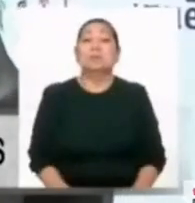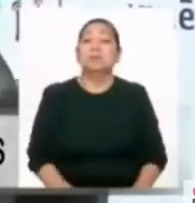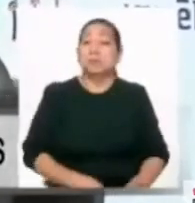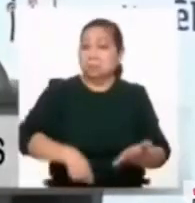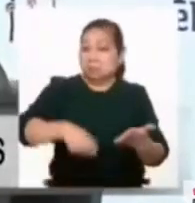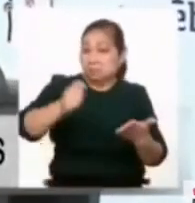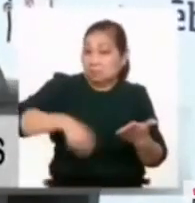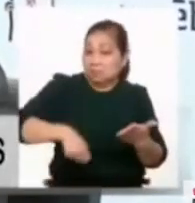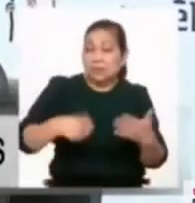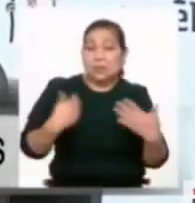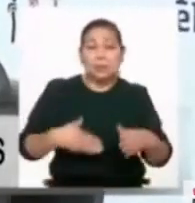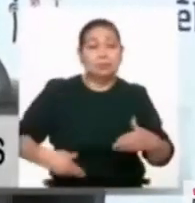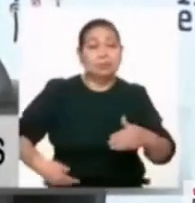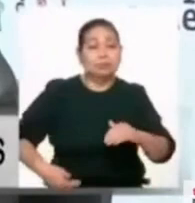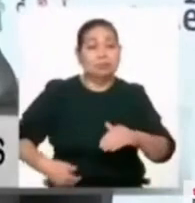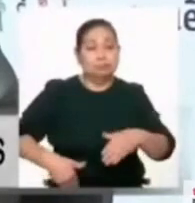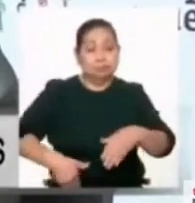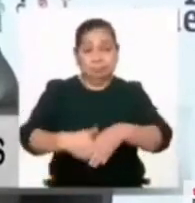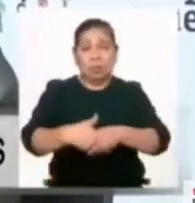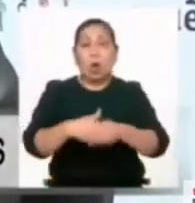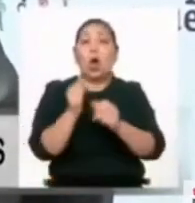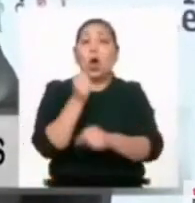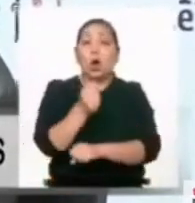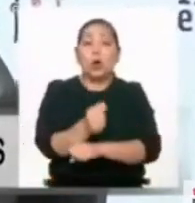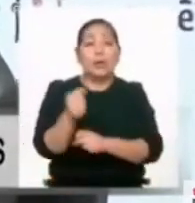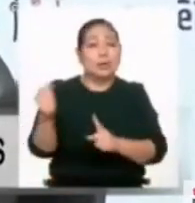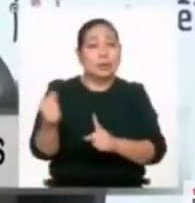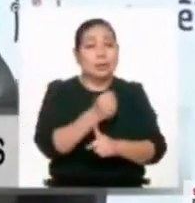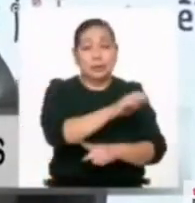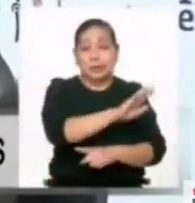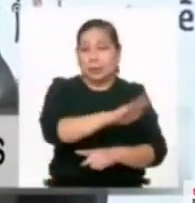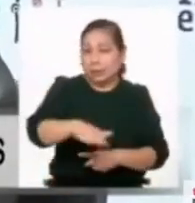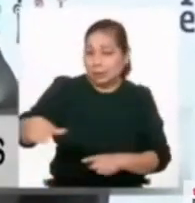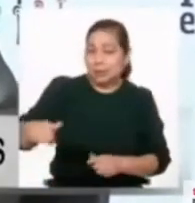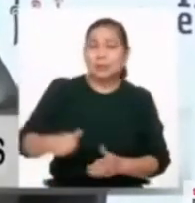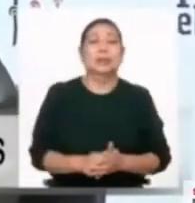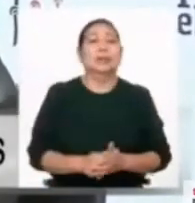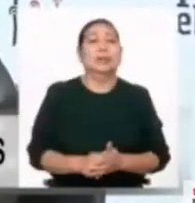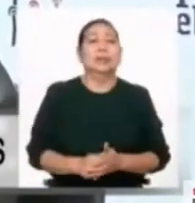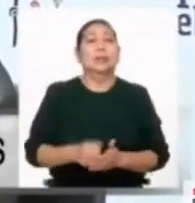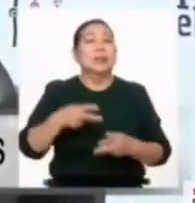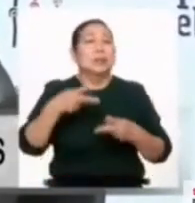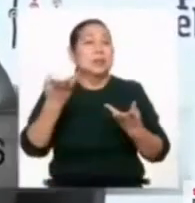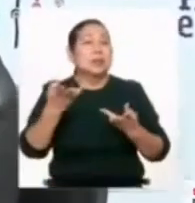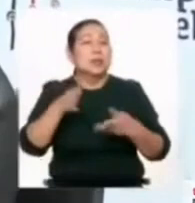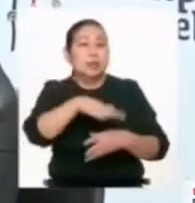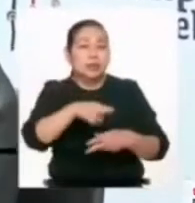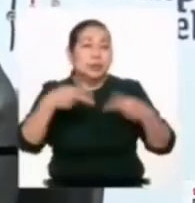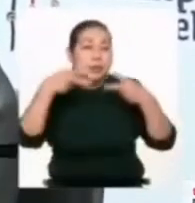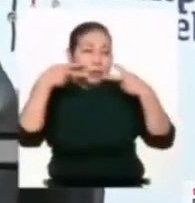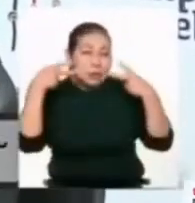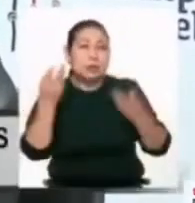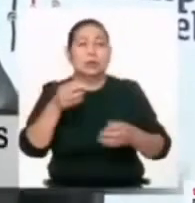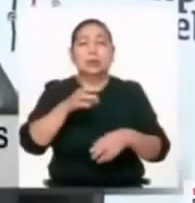se firmó el pacto contra la violencia de la niñez indígena y amazónica.